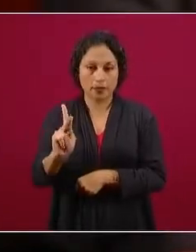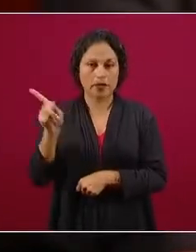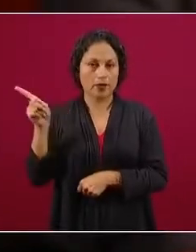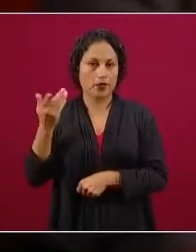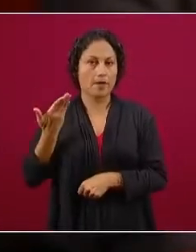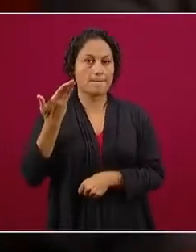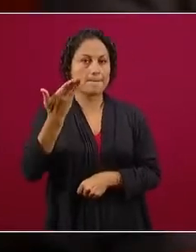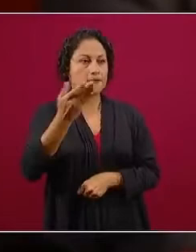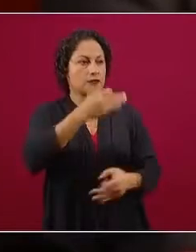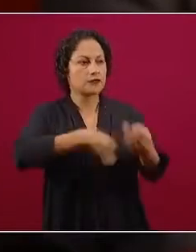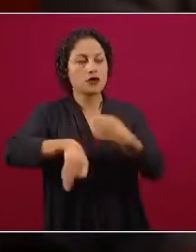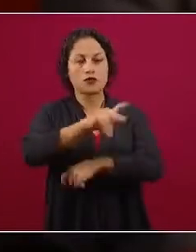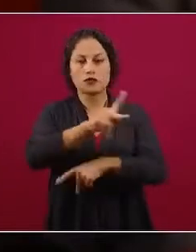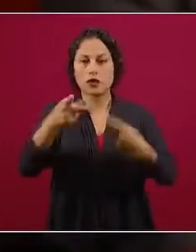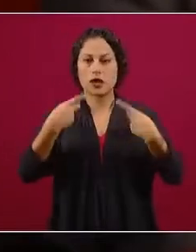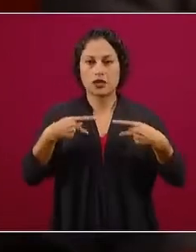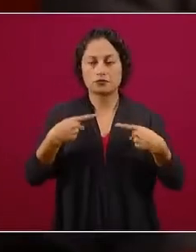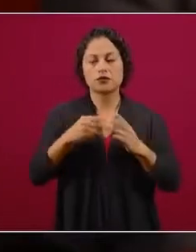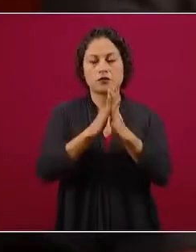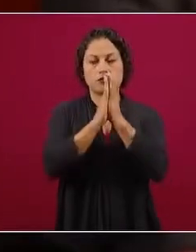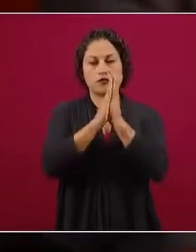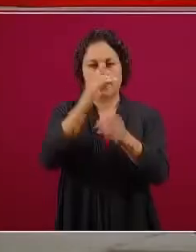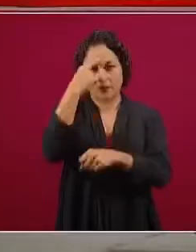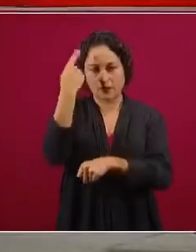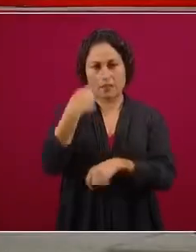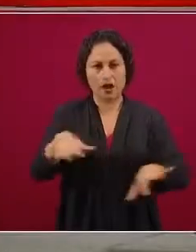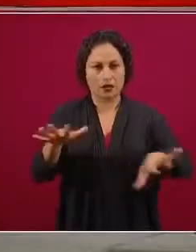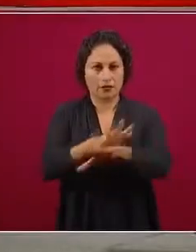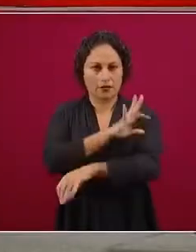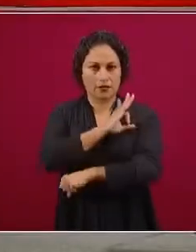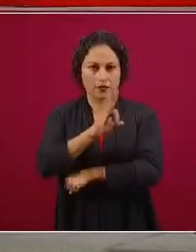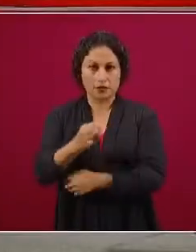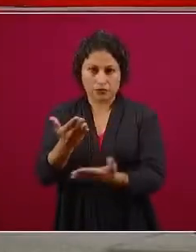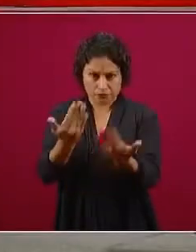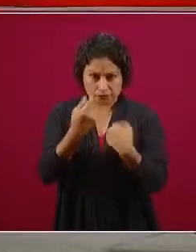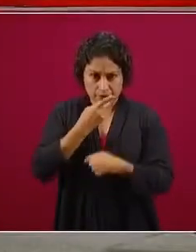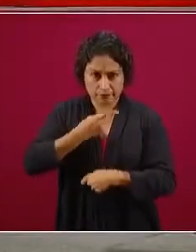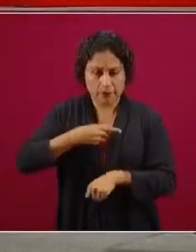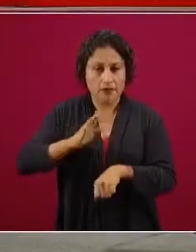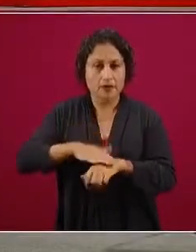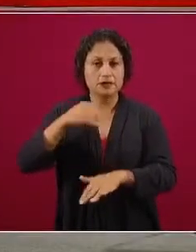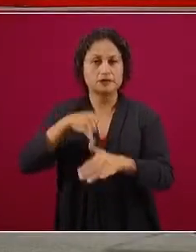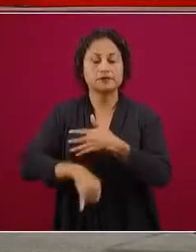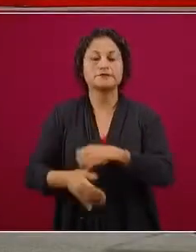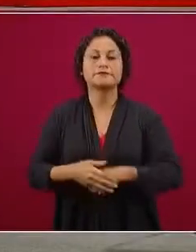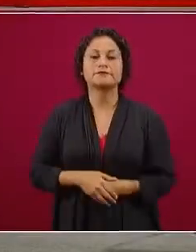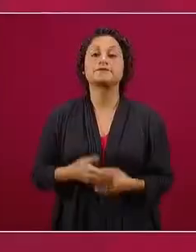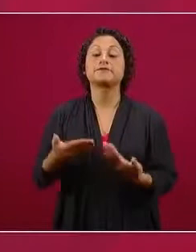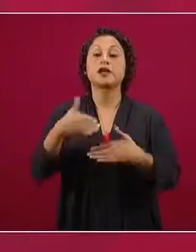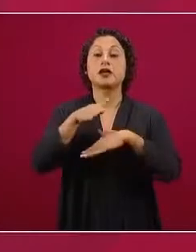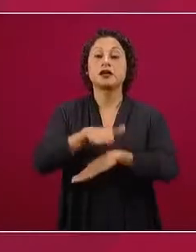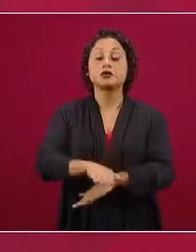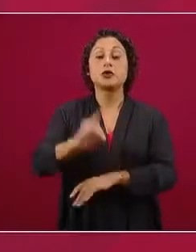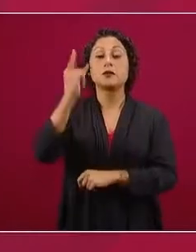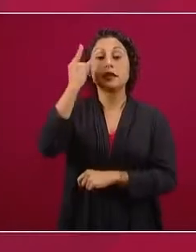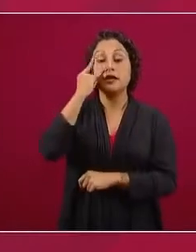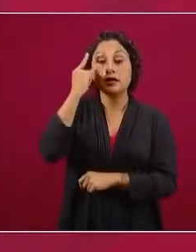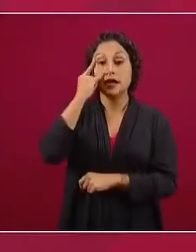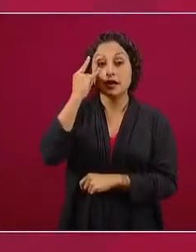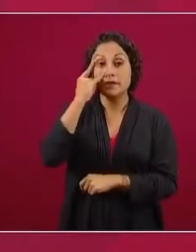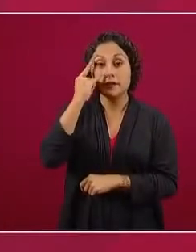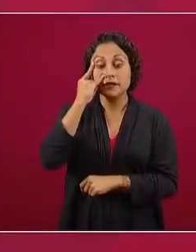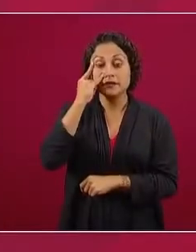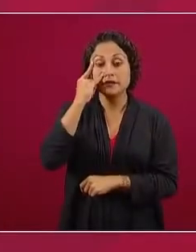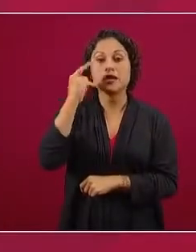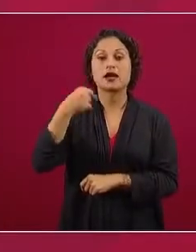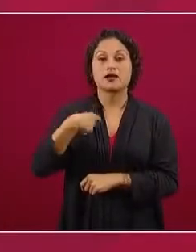la ciudadanía para que esto pueda suceder. Platícanos, por favor, de esto. Con mucho gusto. Sobre Campeche, y aquí aprovecho a contestar lo que no